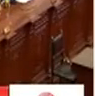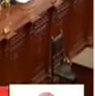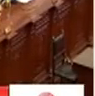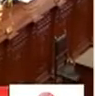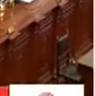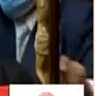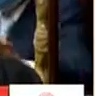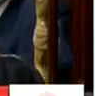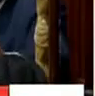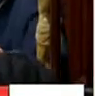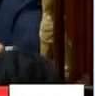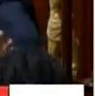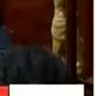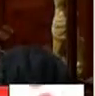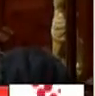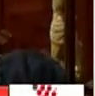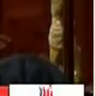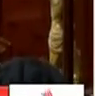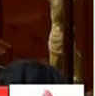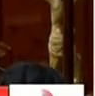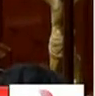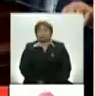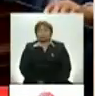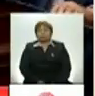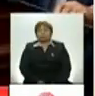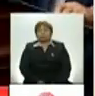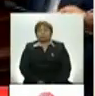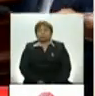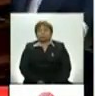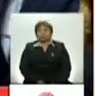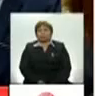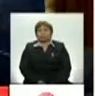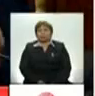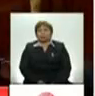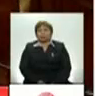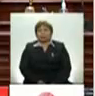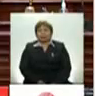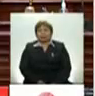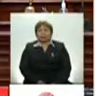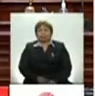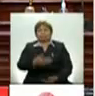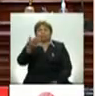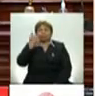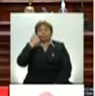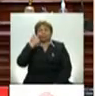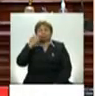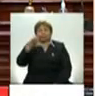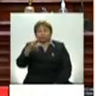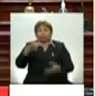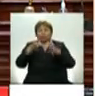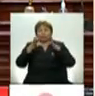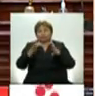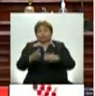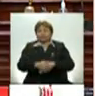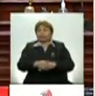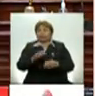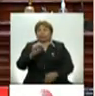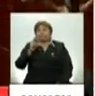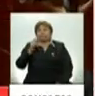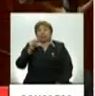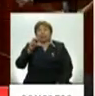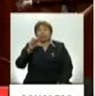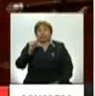los jurados electorales especiales y las ODPs a nivel de un proceso general, ya han publicado sus